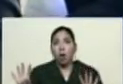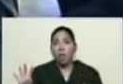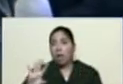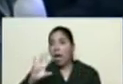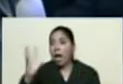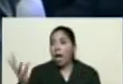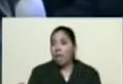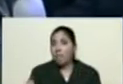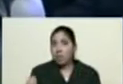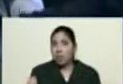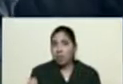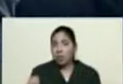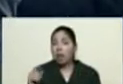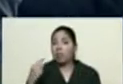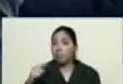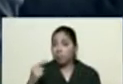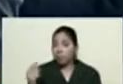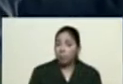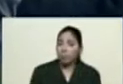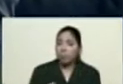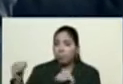está acompañando también hoy aquí.